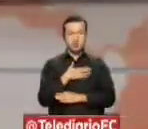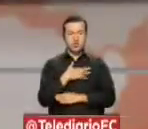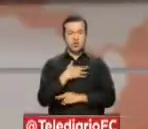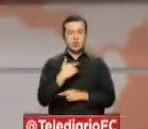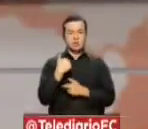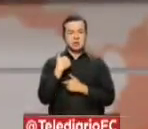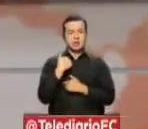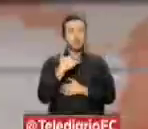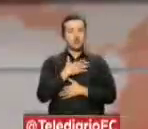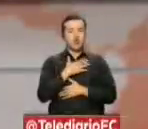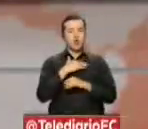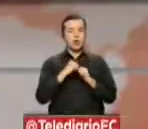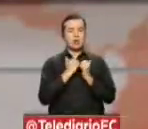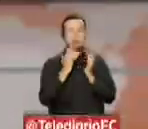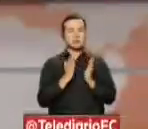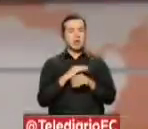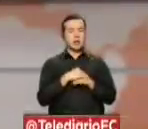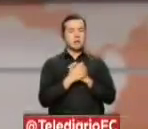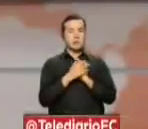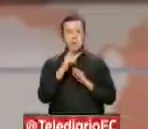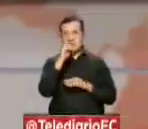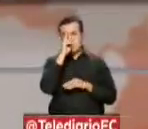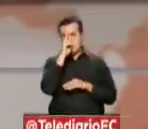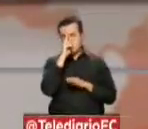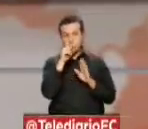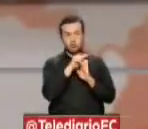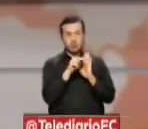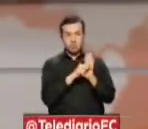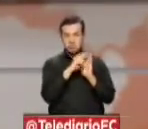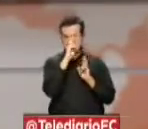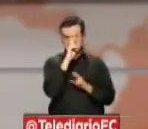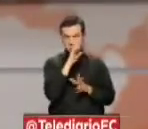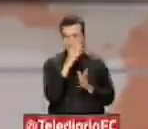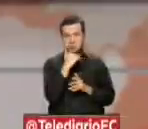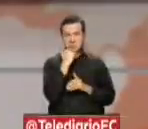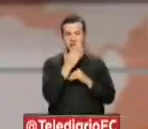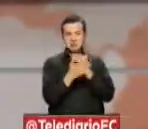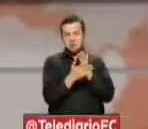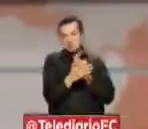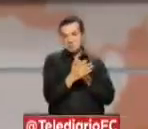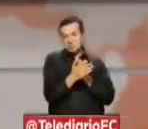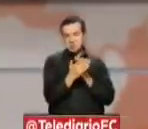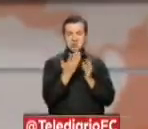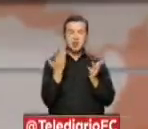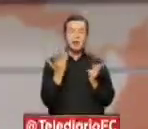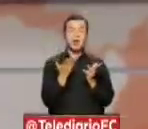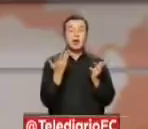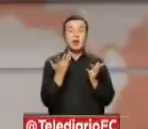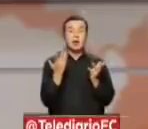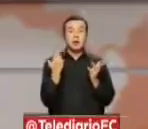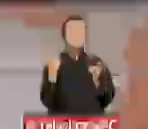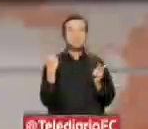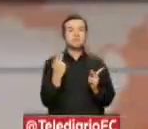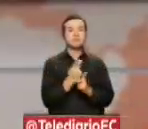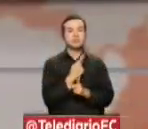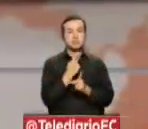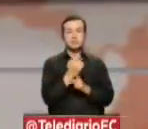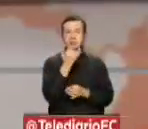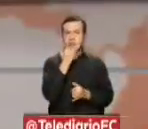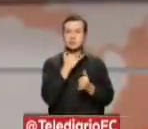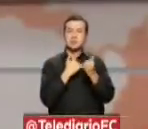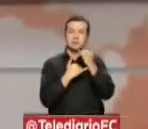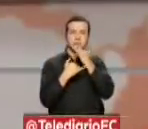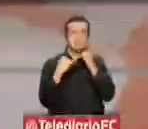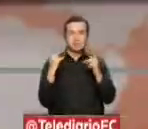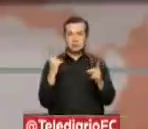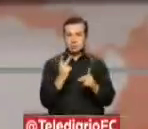de asambleísta, burlando protocolos, haciendo posible que se geste posiblemente un delito